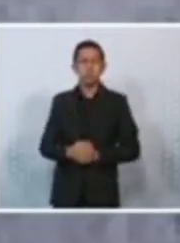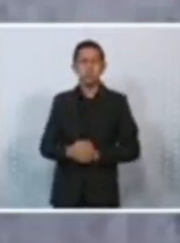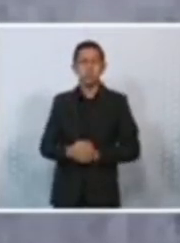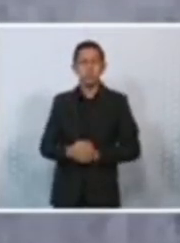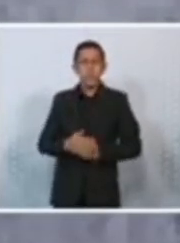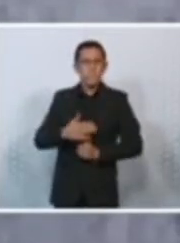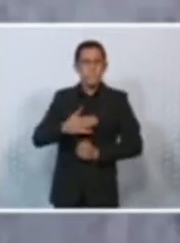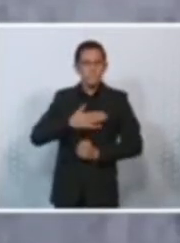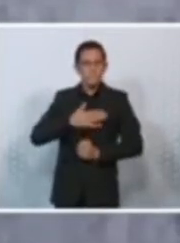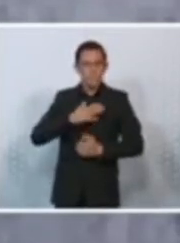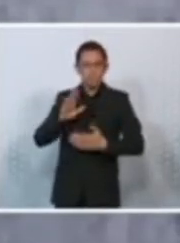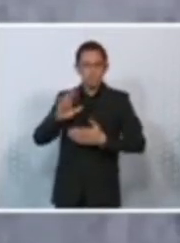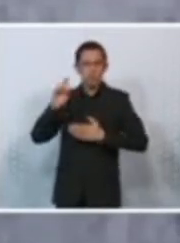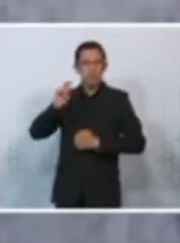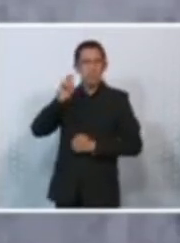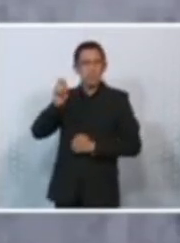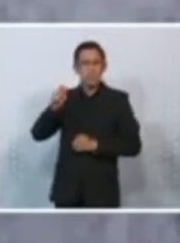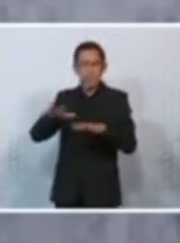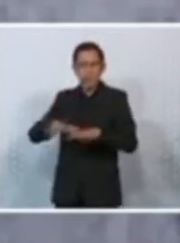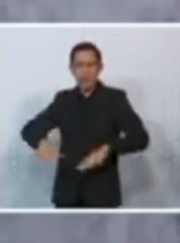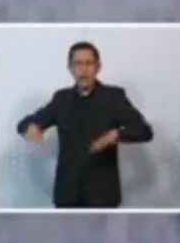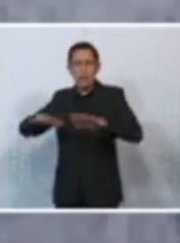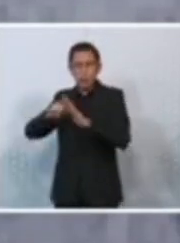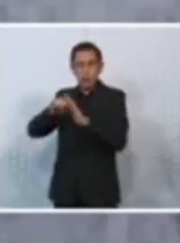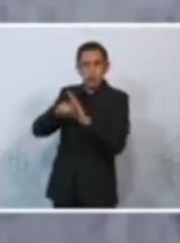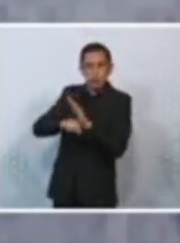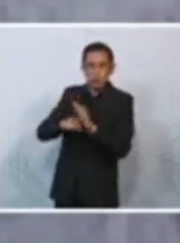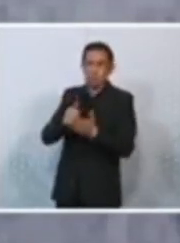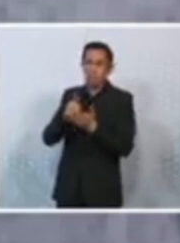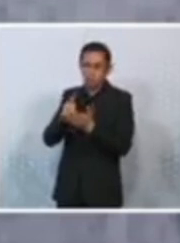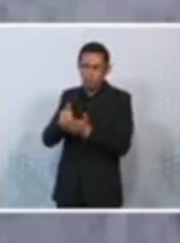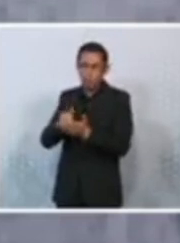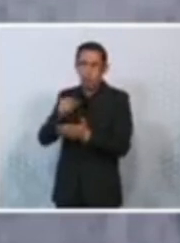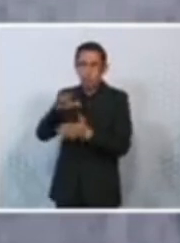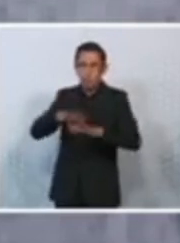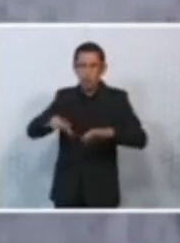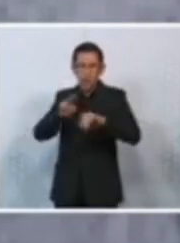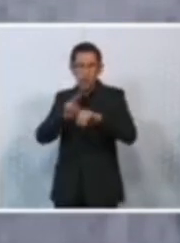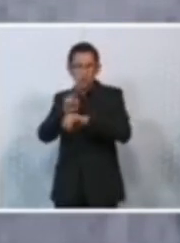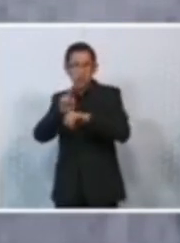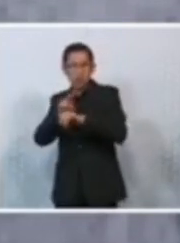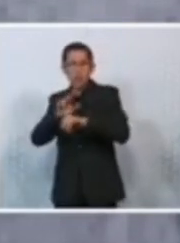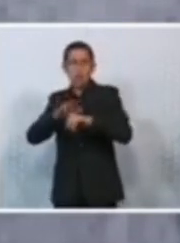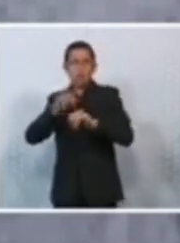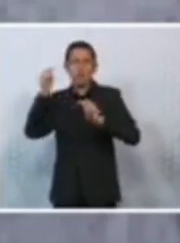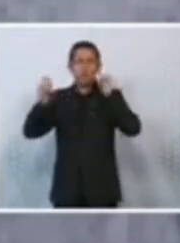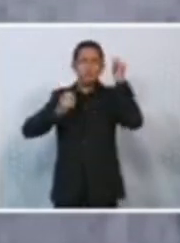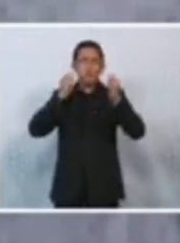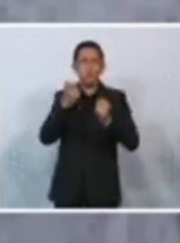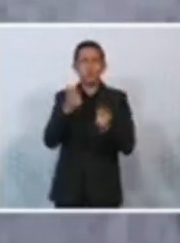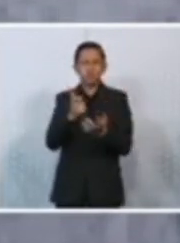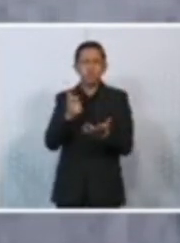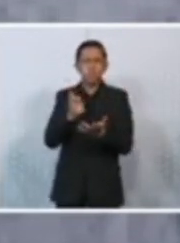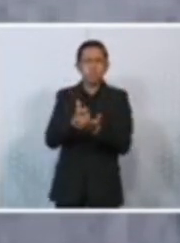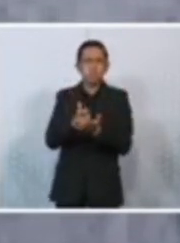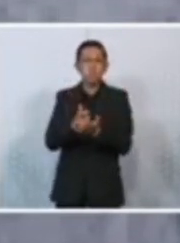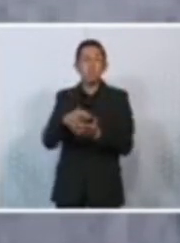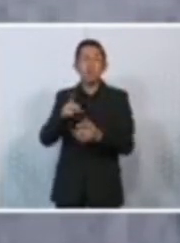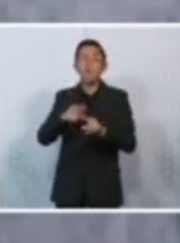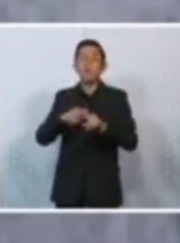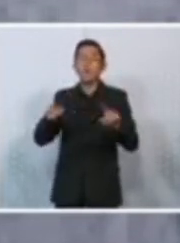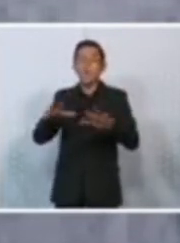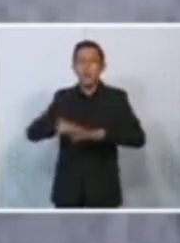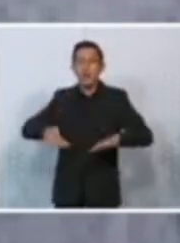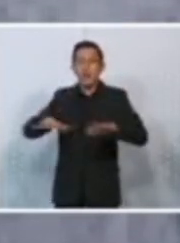porque si bien es cierto que en el norte del estado gozan de divisas provenientes del turismo el centro y el sur luchan contra la